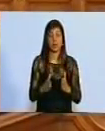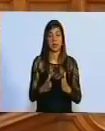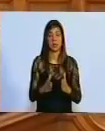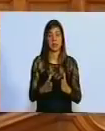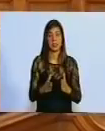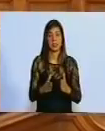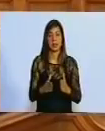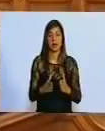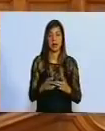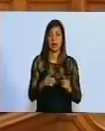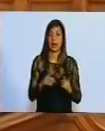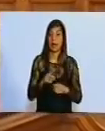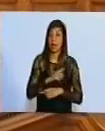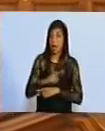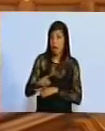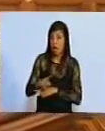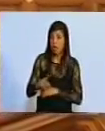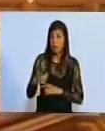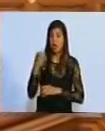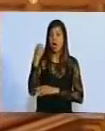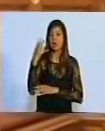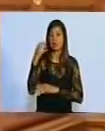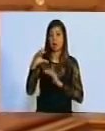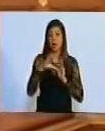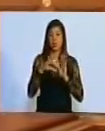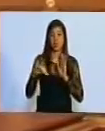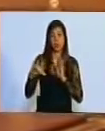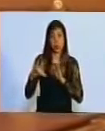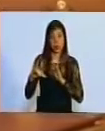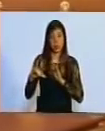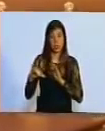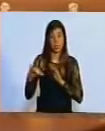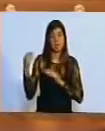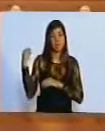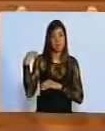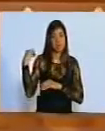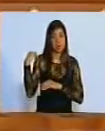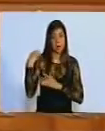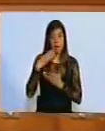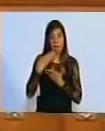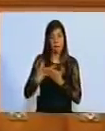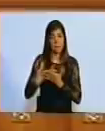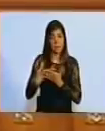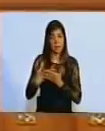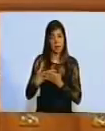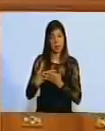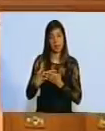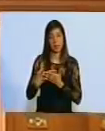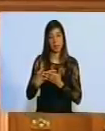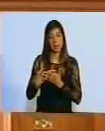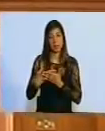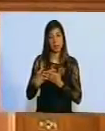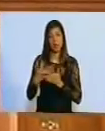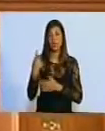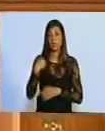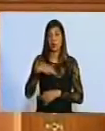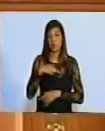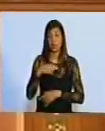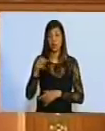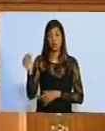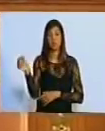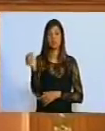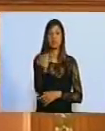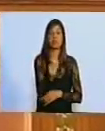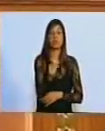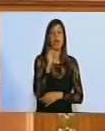un lineamiento a la Asamblea Nacional Constituyente. Nos pedía que visibilizáramos a